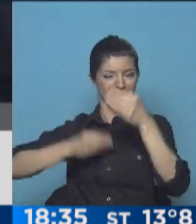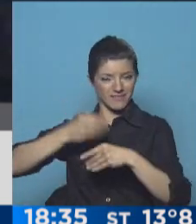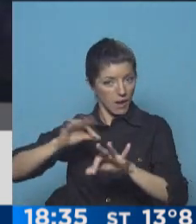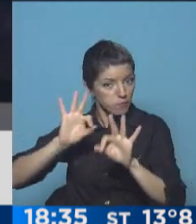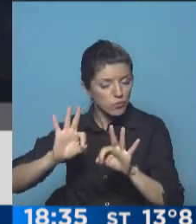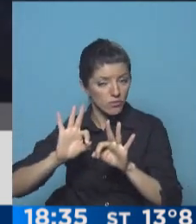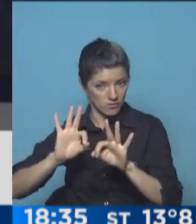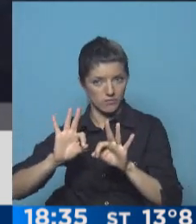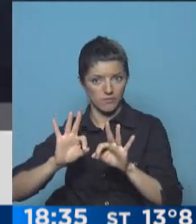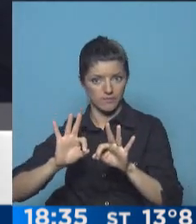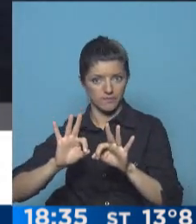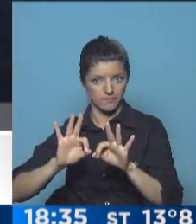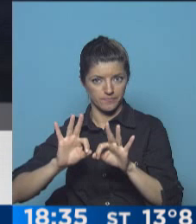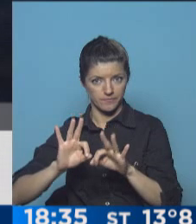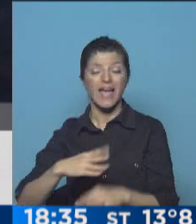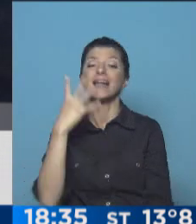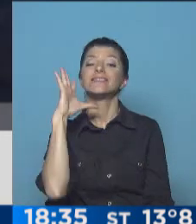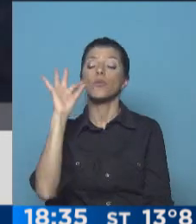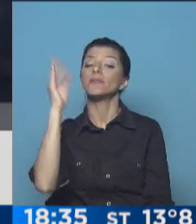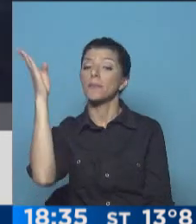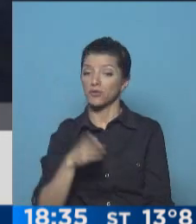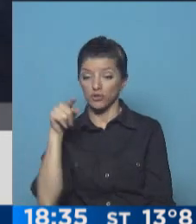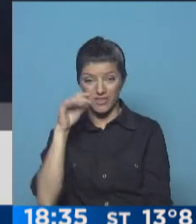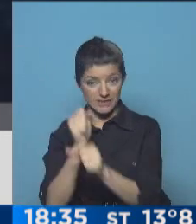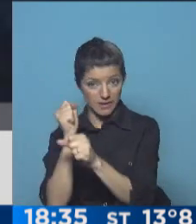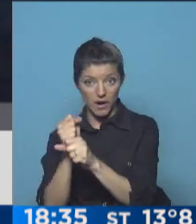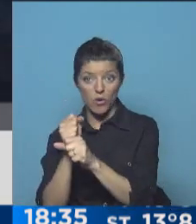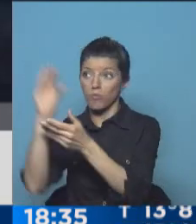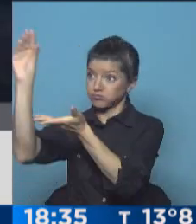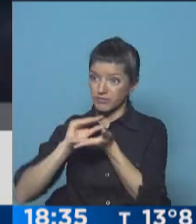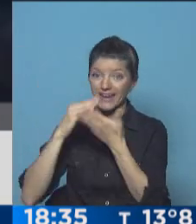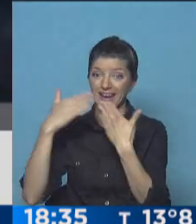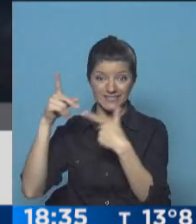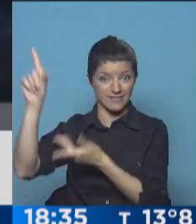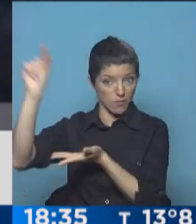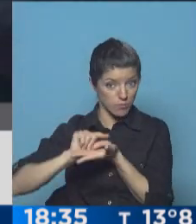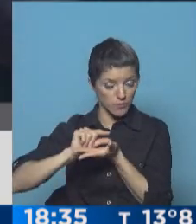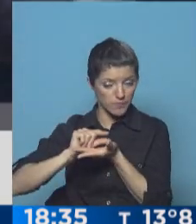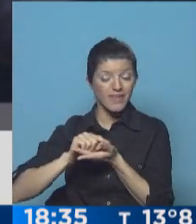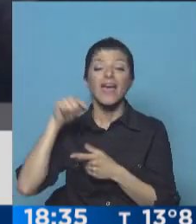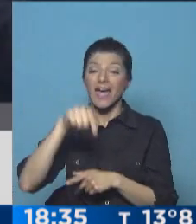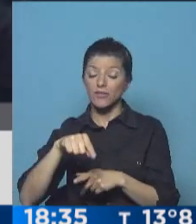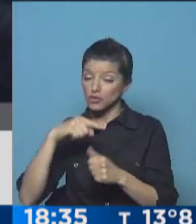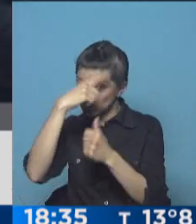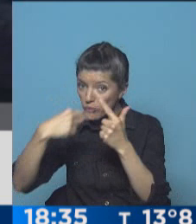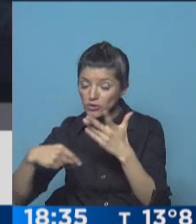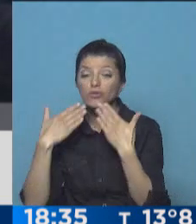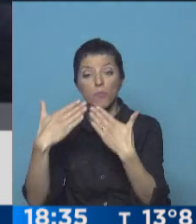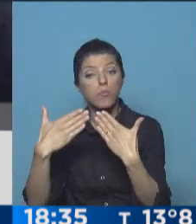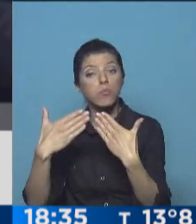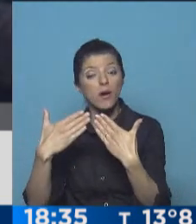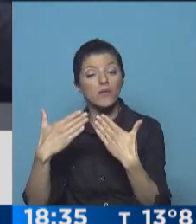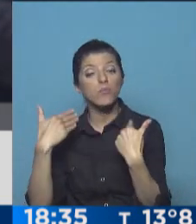financiar el 50% de la obra. Esto es posible gracias a,